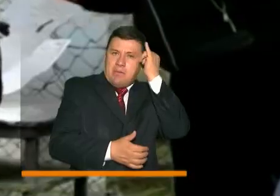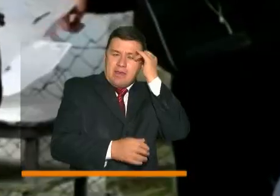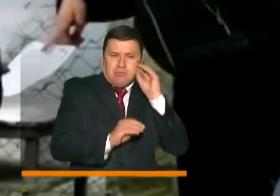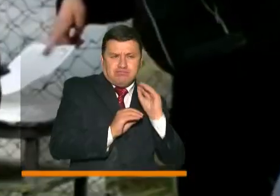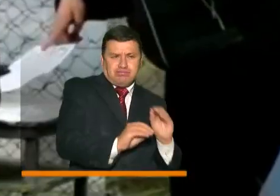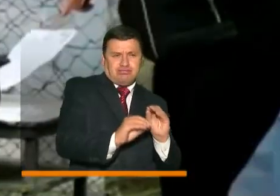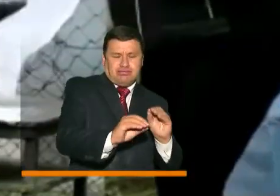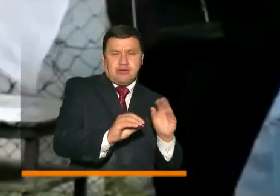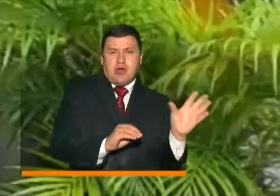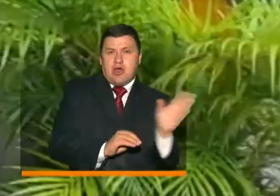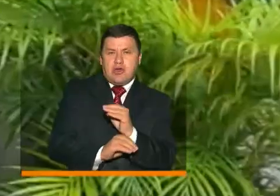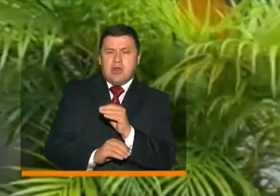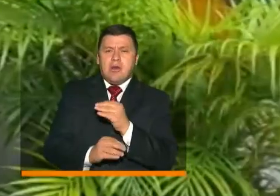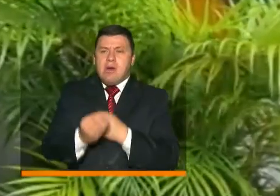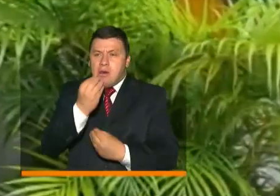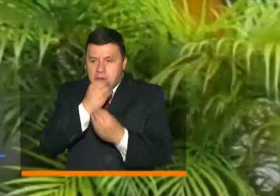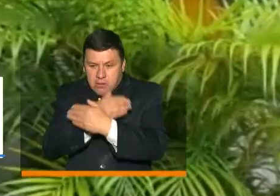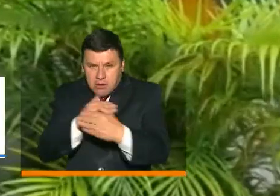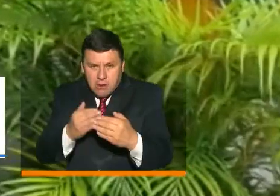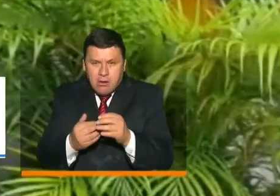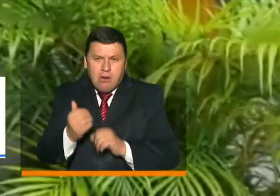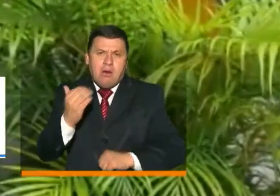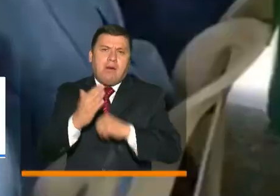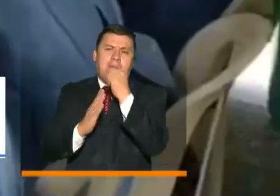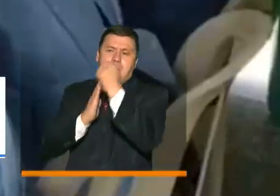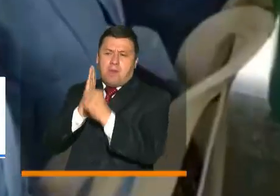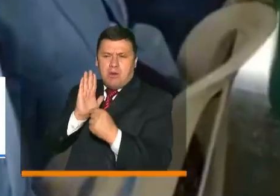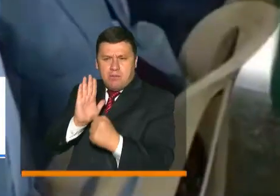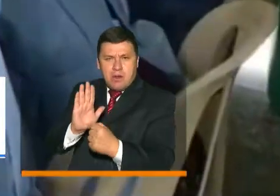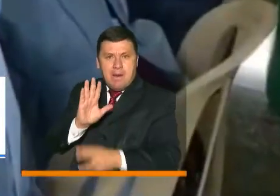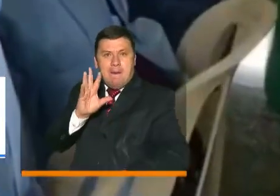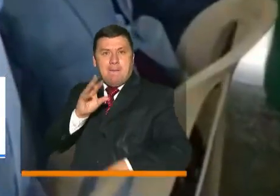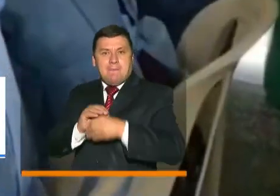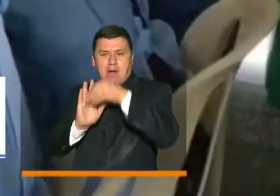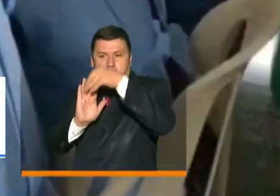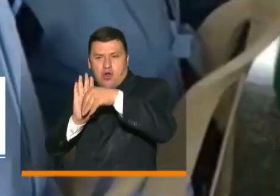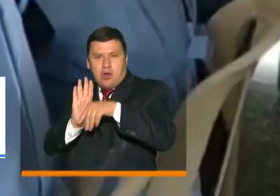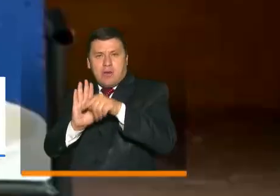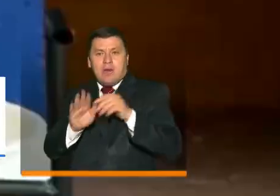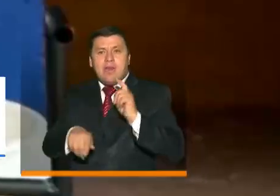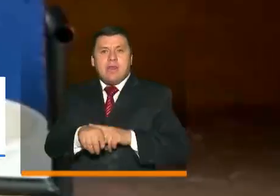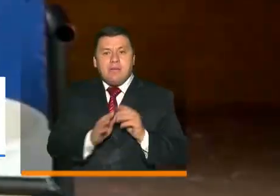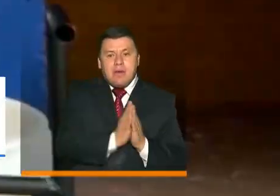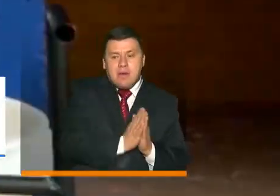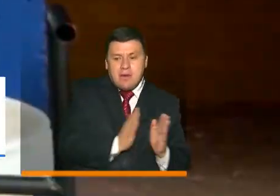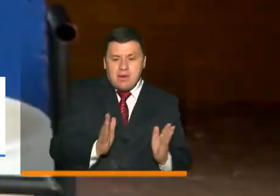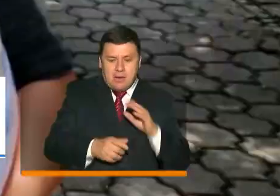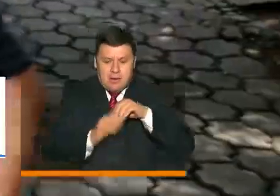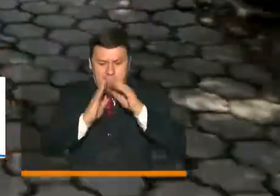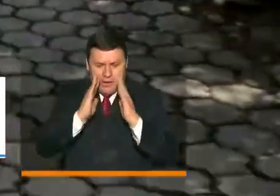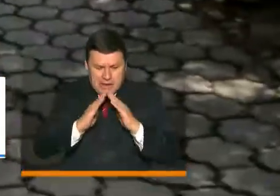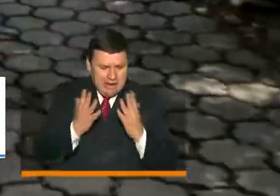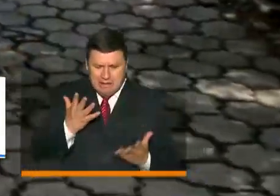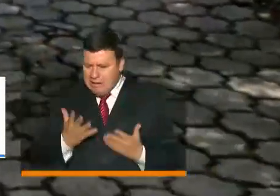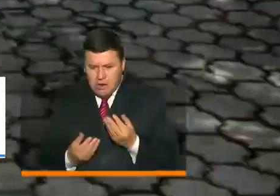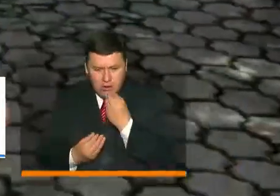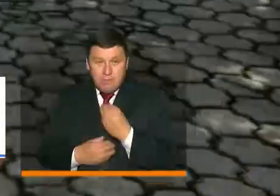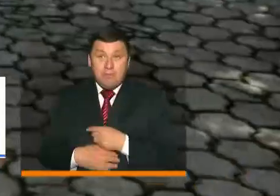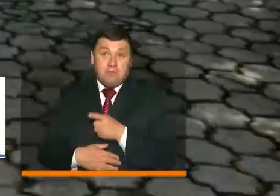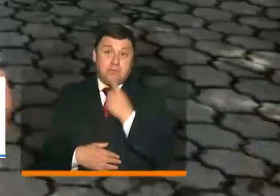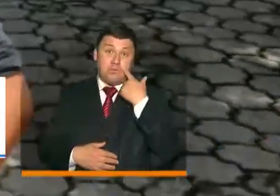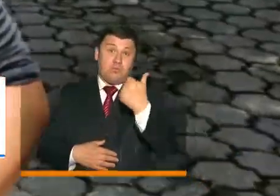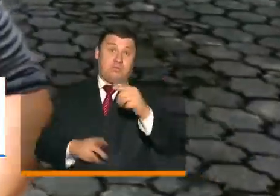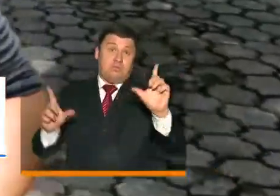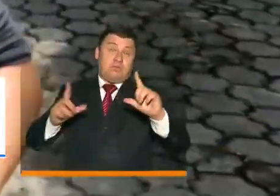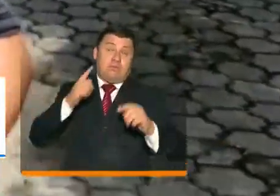como recursos al programa de alimentación escolar para garantizar un complemento alimentario en el periodo de la educación en casa. La verdad es un programa muy